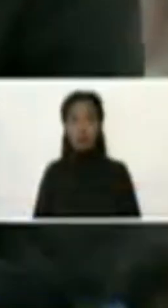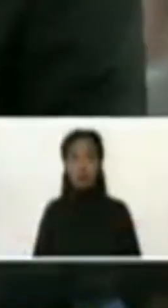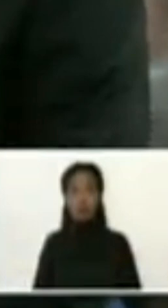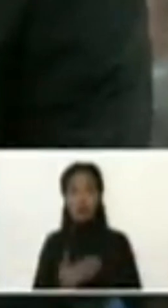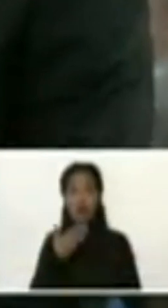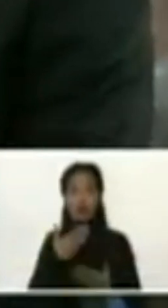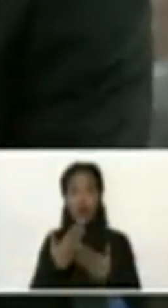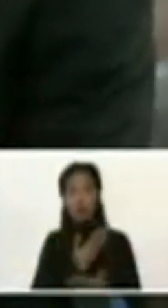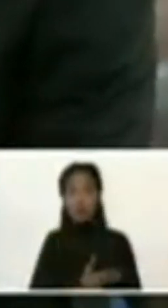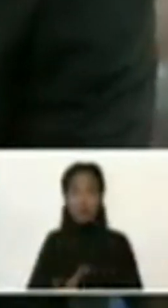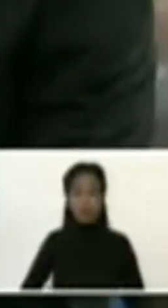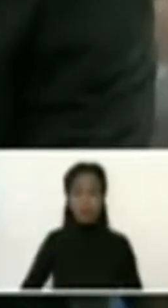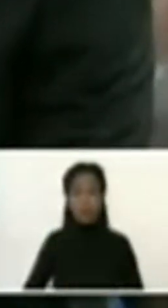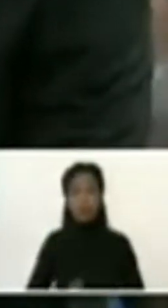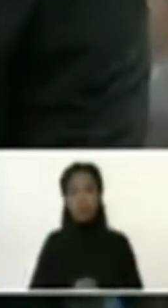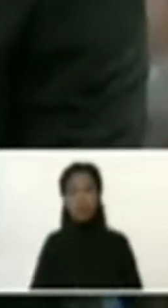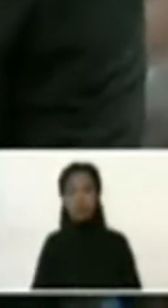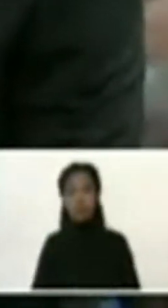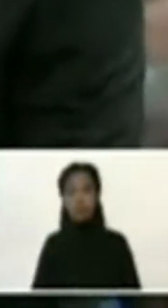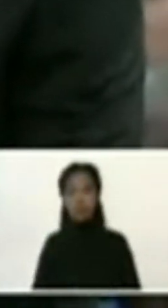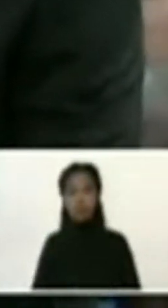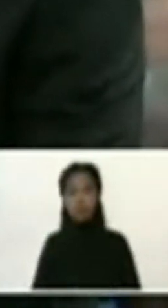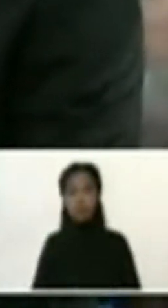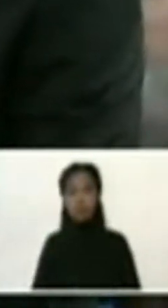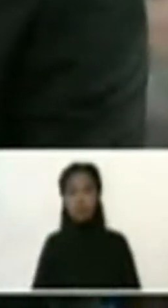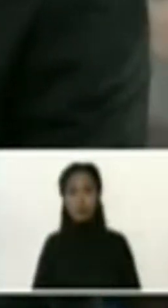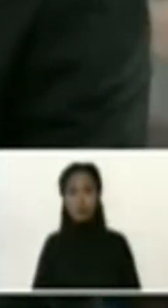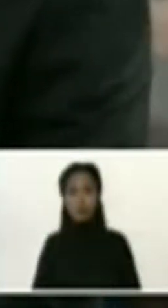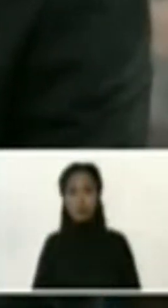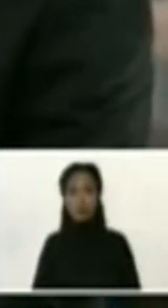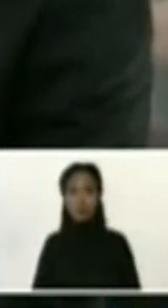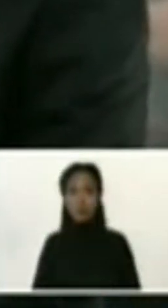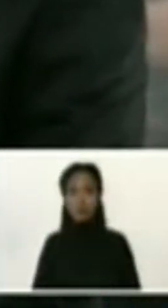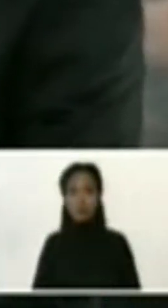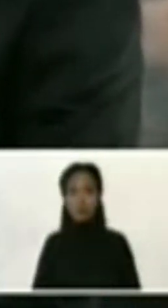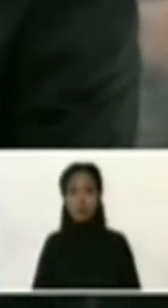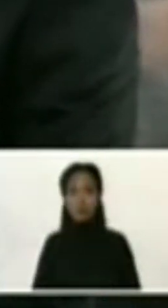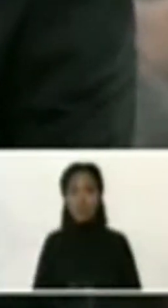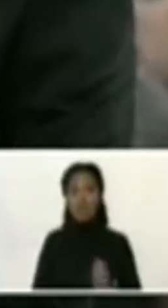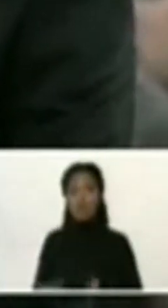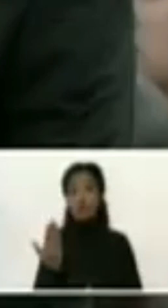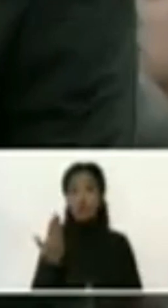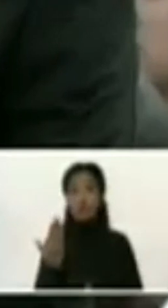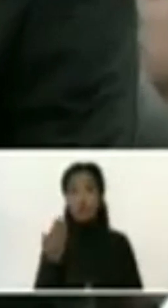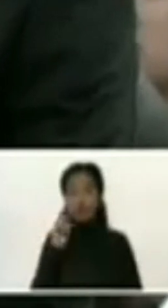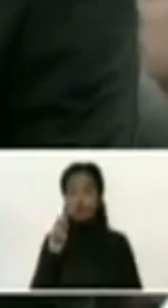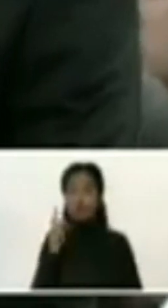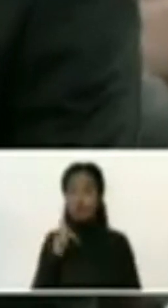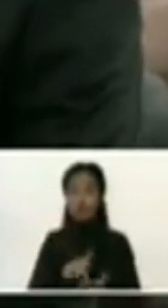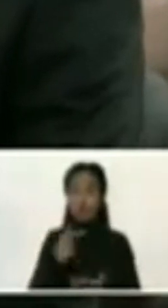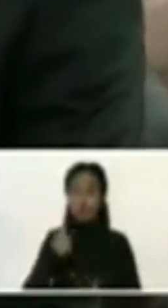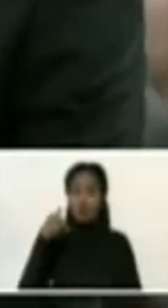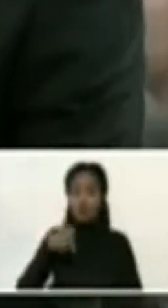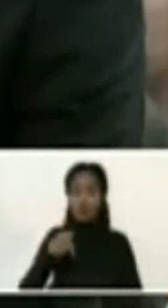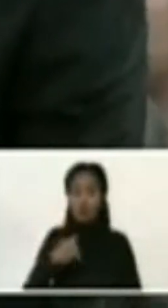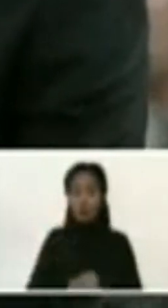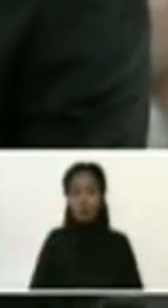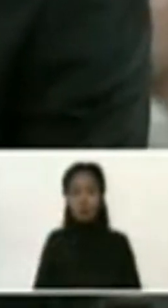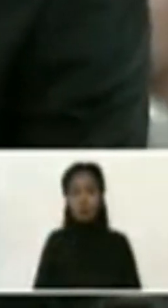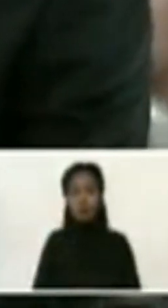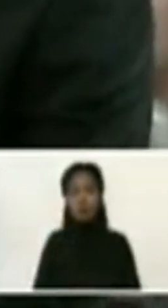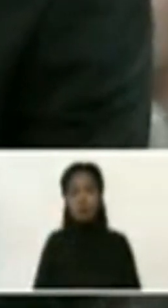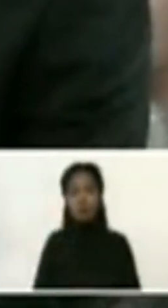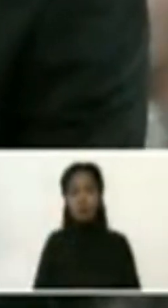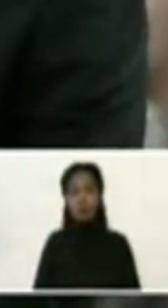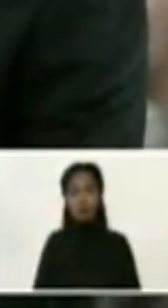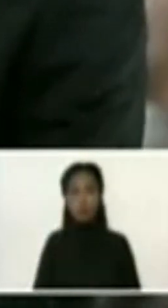Signor Presidente. L'important pour nous de présents là aujourd'hui. Es muy importante de estar aquí hoy. Non pas les